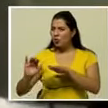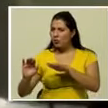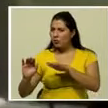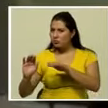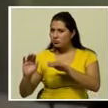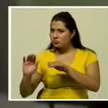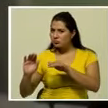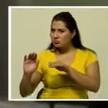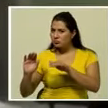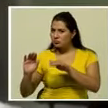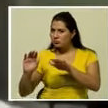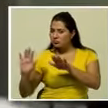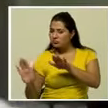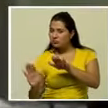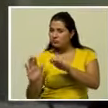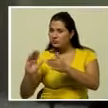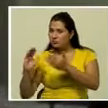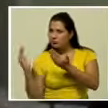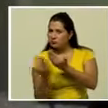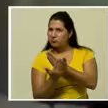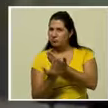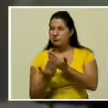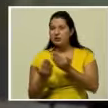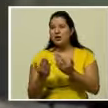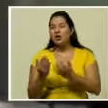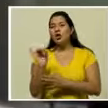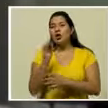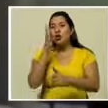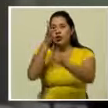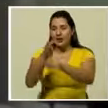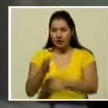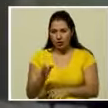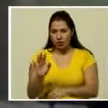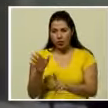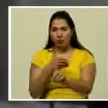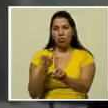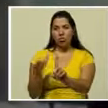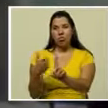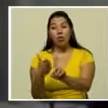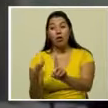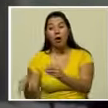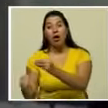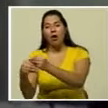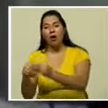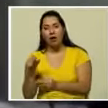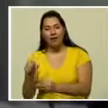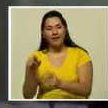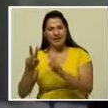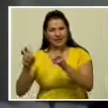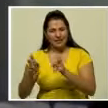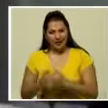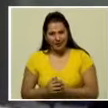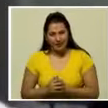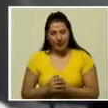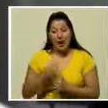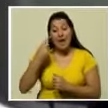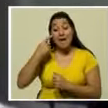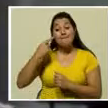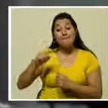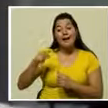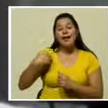referirse al necesario o a la necesaria distribución del ingreso que tenemos que empezar a